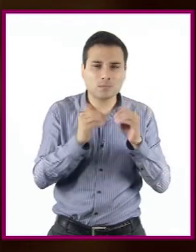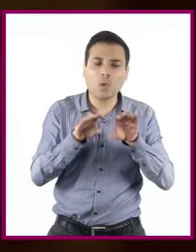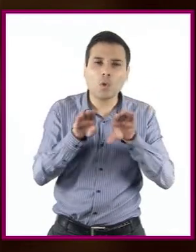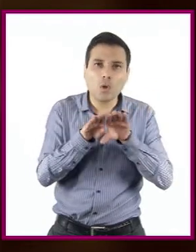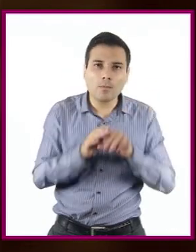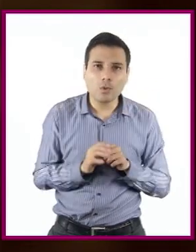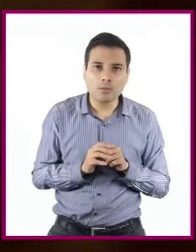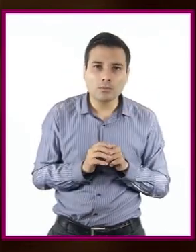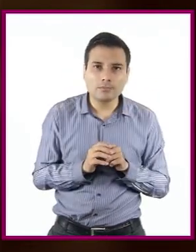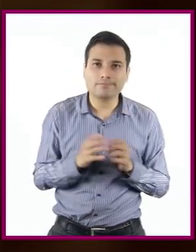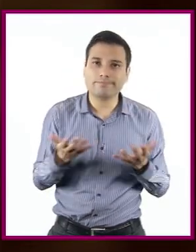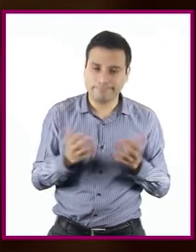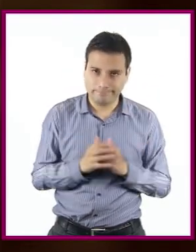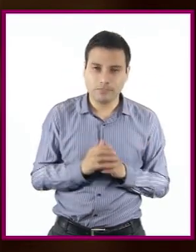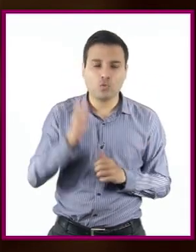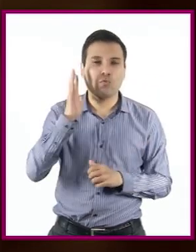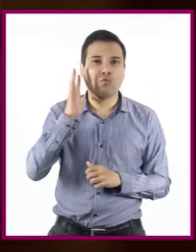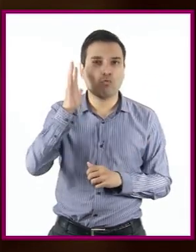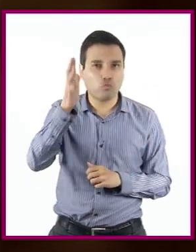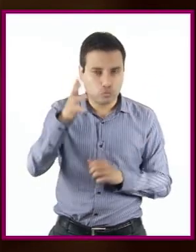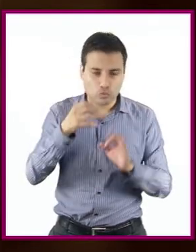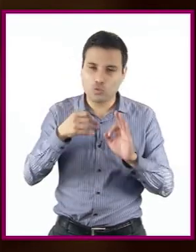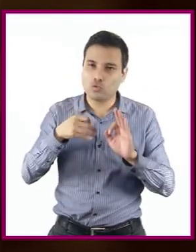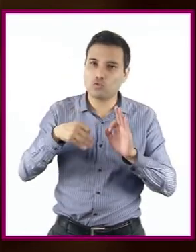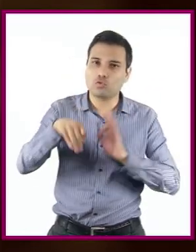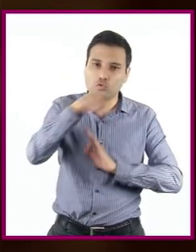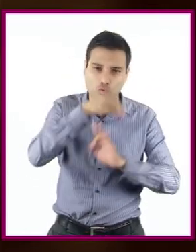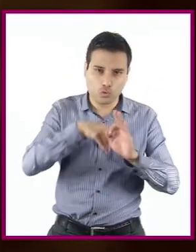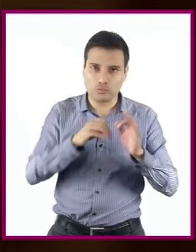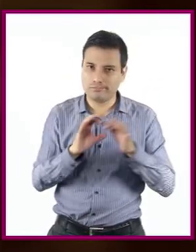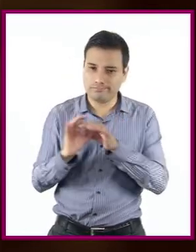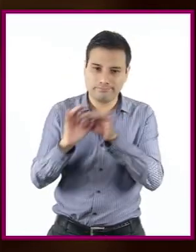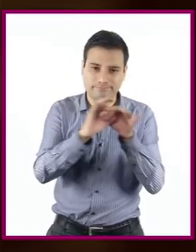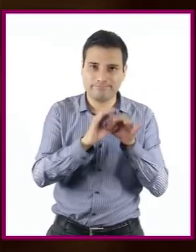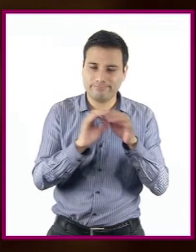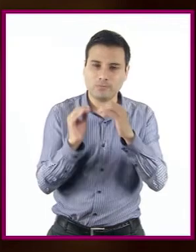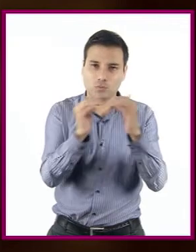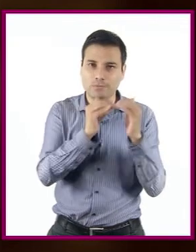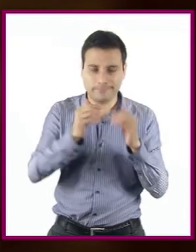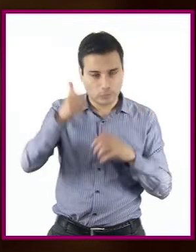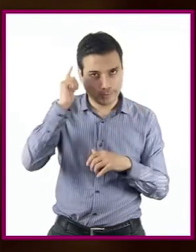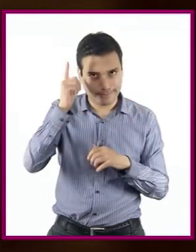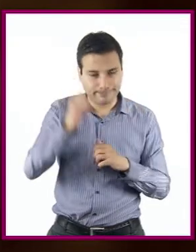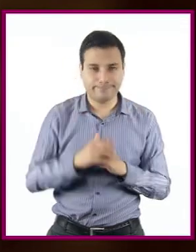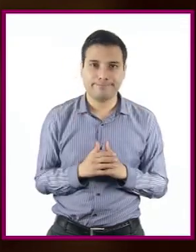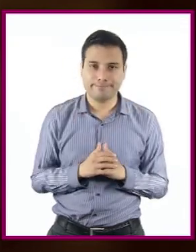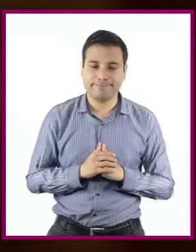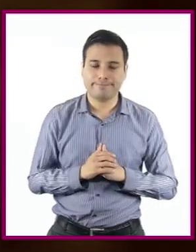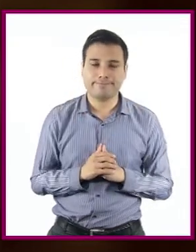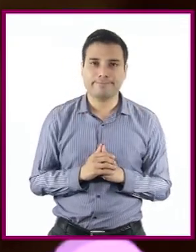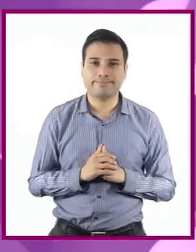que un día vivamos una sociedad sin tanta desigualdad.